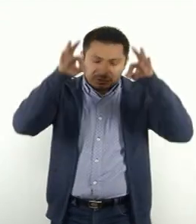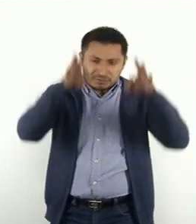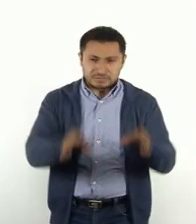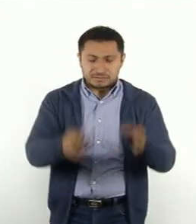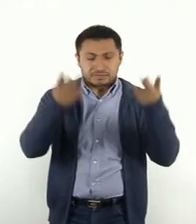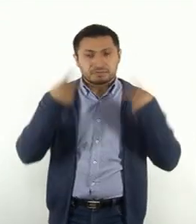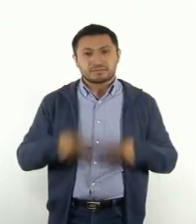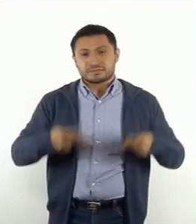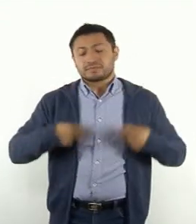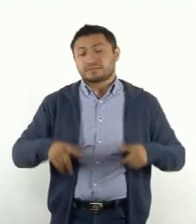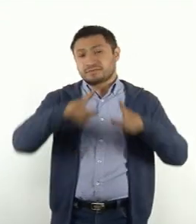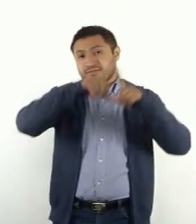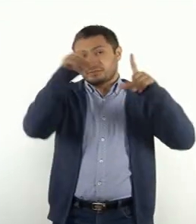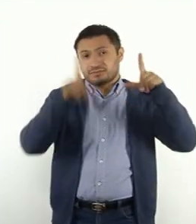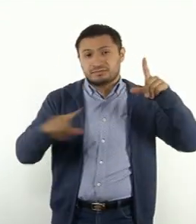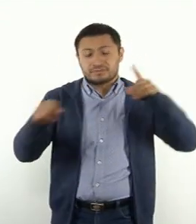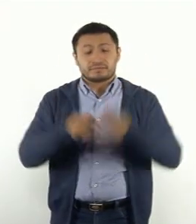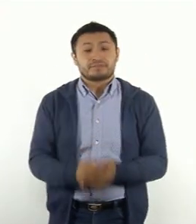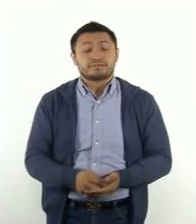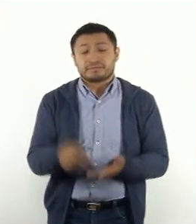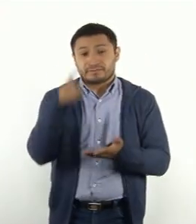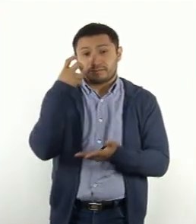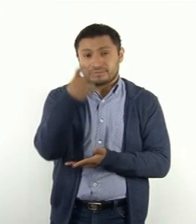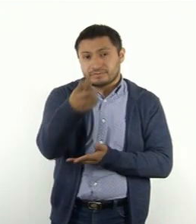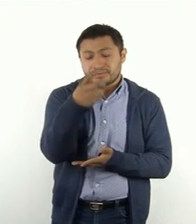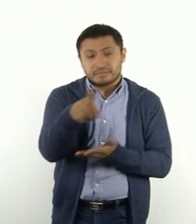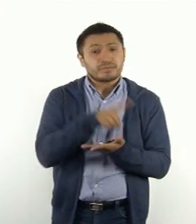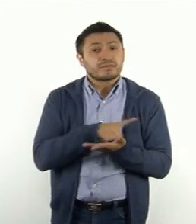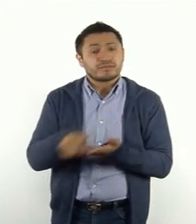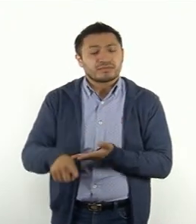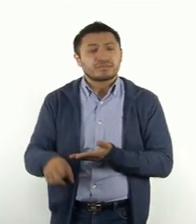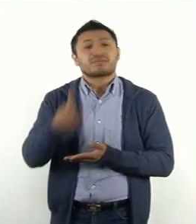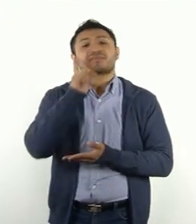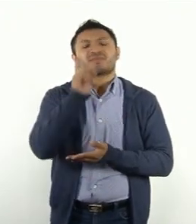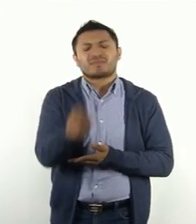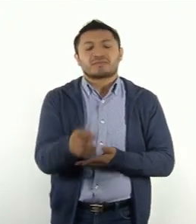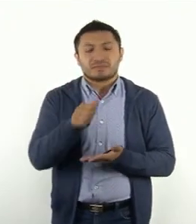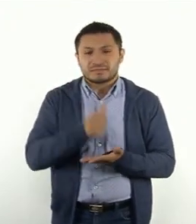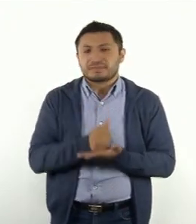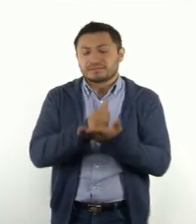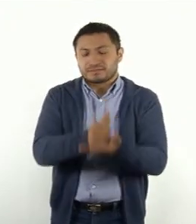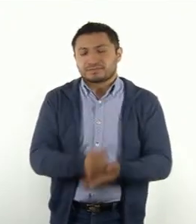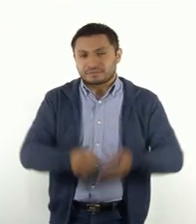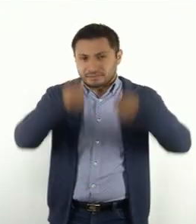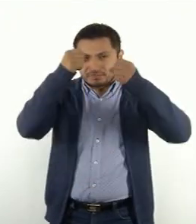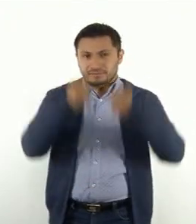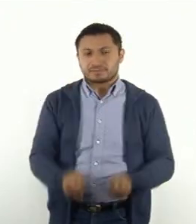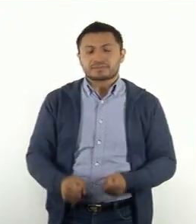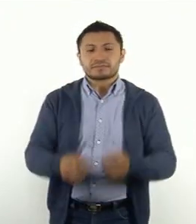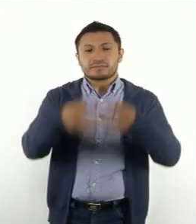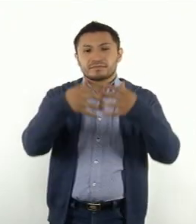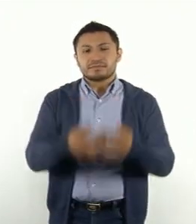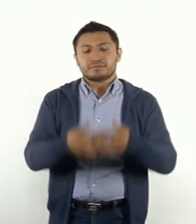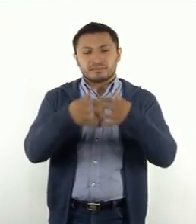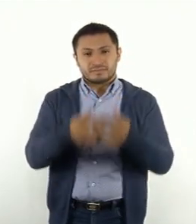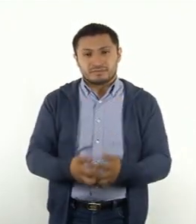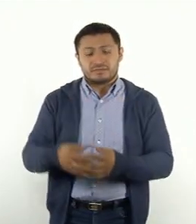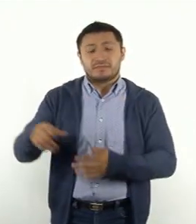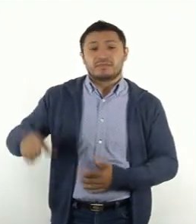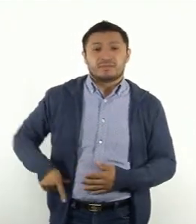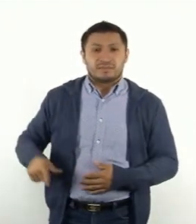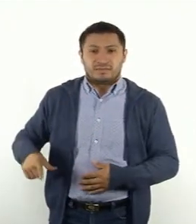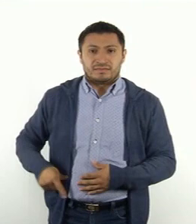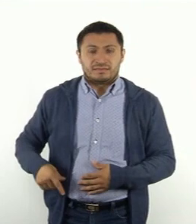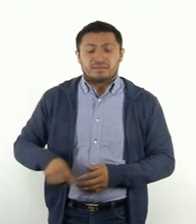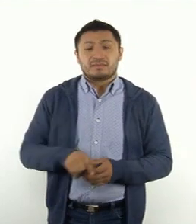habitantes de nuestro país. Este derecho garantiza la vida del sistema democrático propio de nuestra nación. ¡Qué